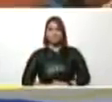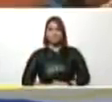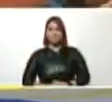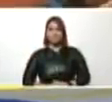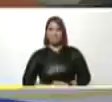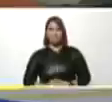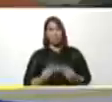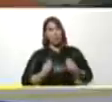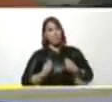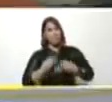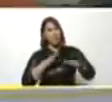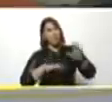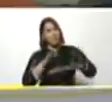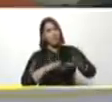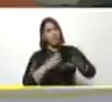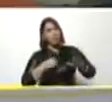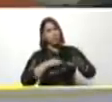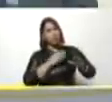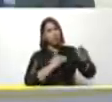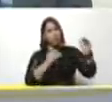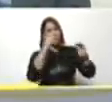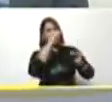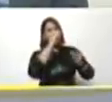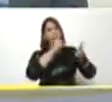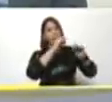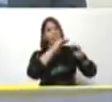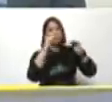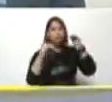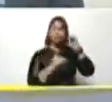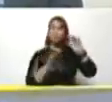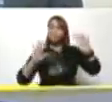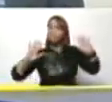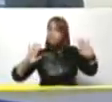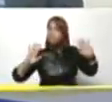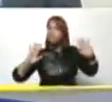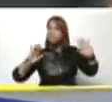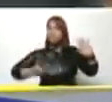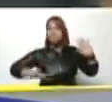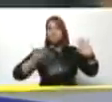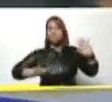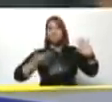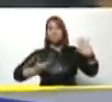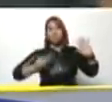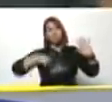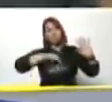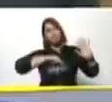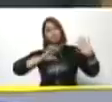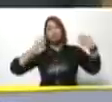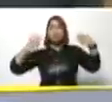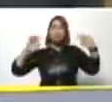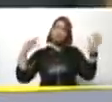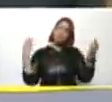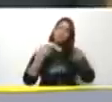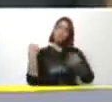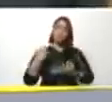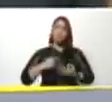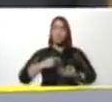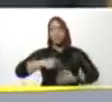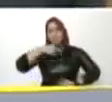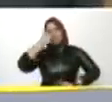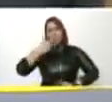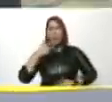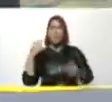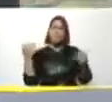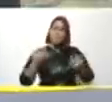En la vida a veces estamos arriba, a veces estamos abajo, pero lo importante es que uno siempre tenga el mismo carácter, la